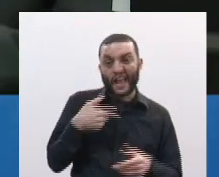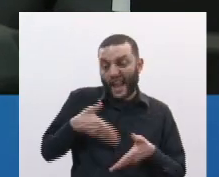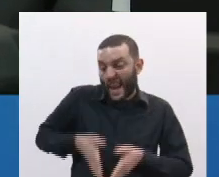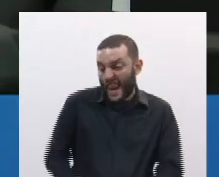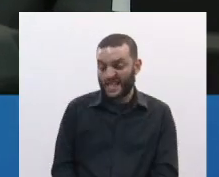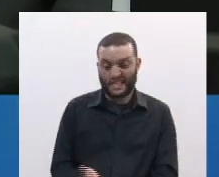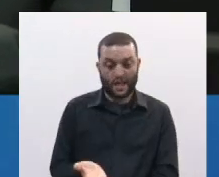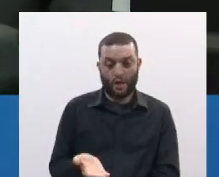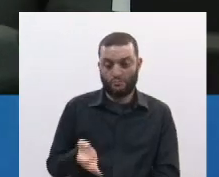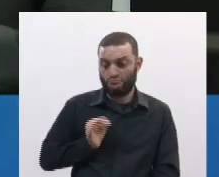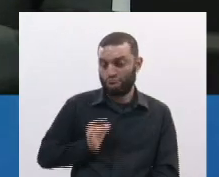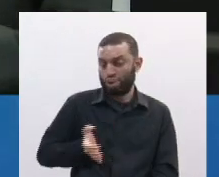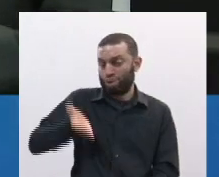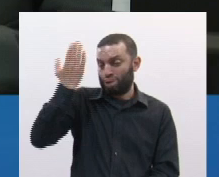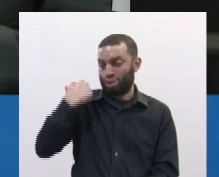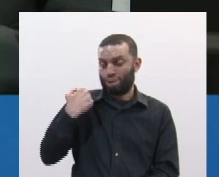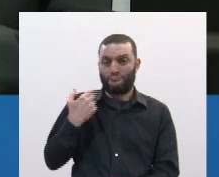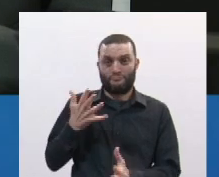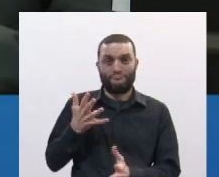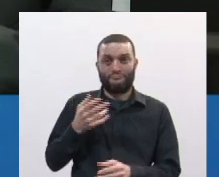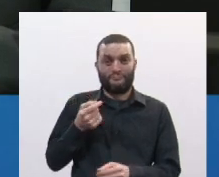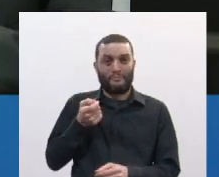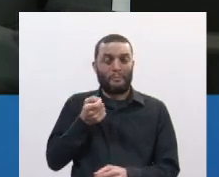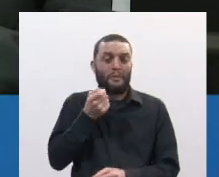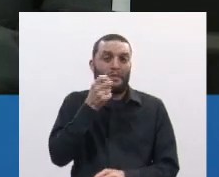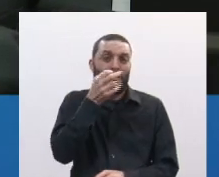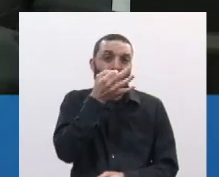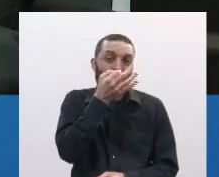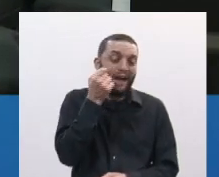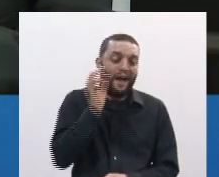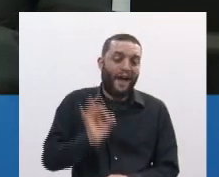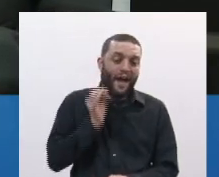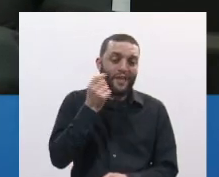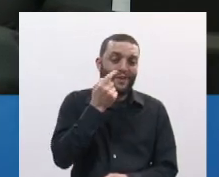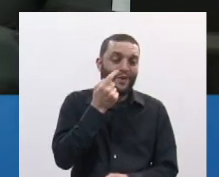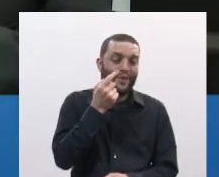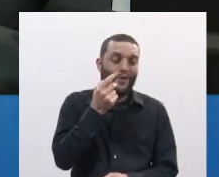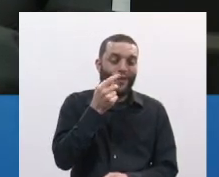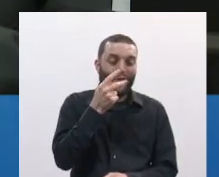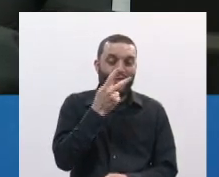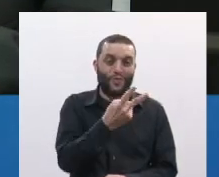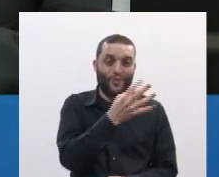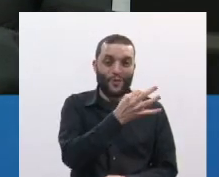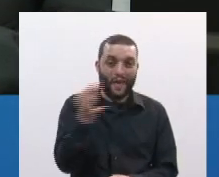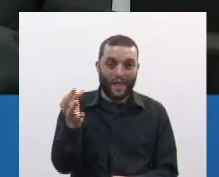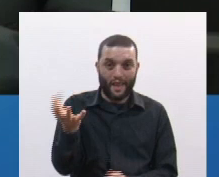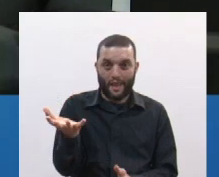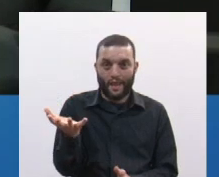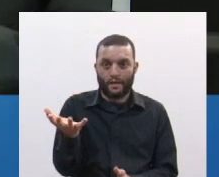estaban naciendo, tenían 5 o 10 años. Y entonces cuando hoy los